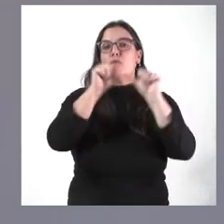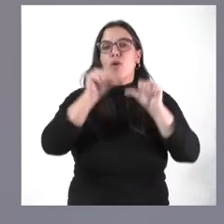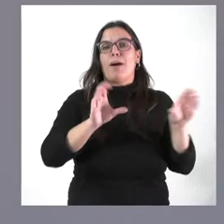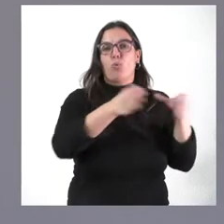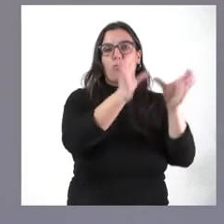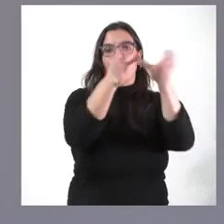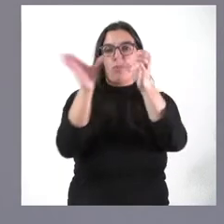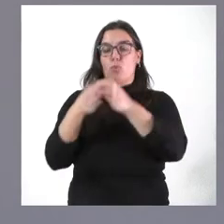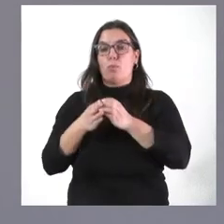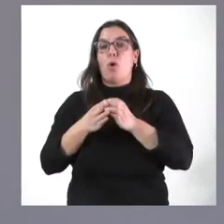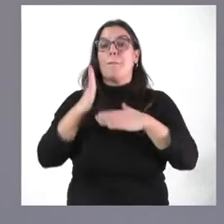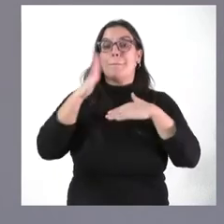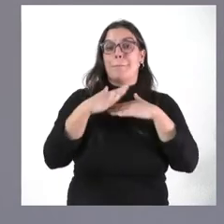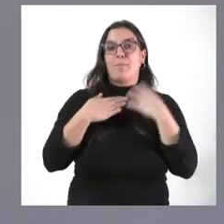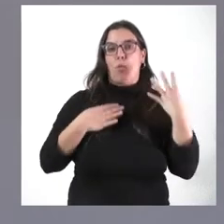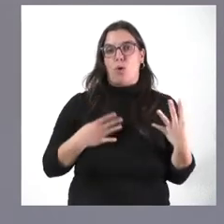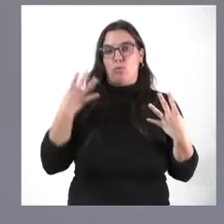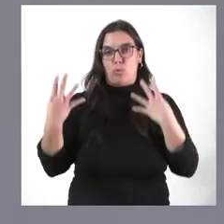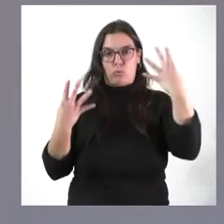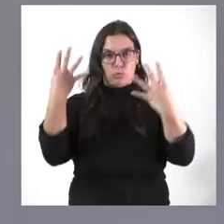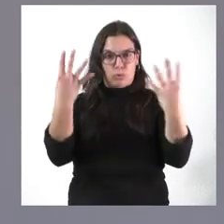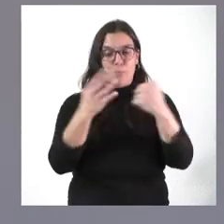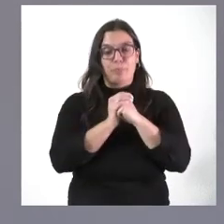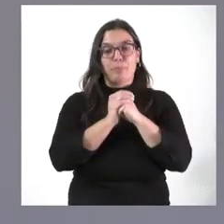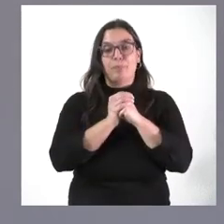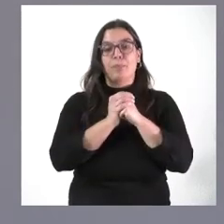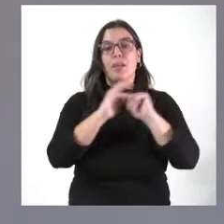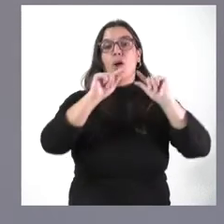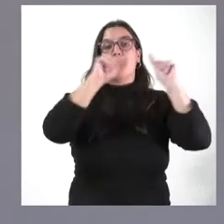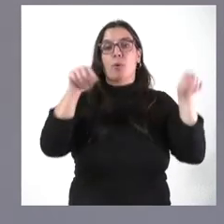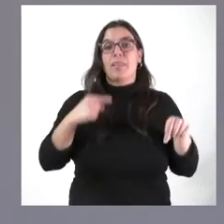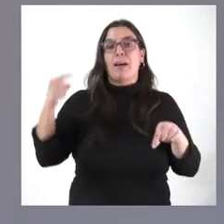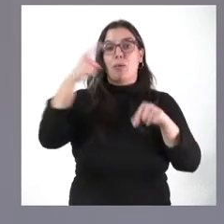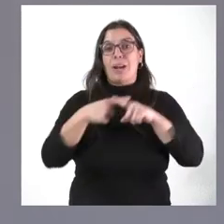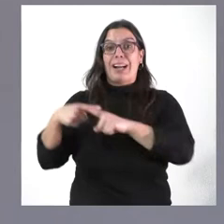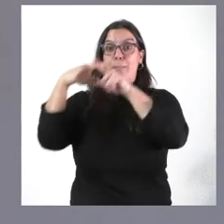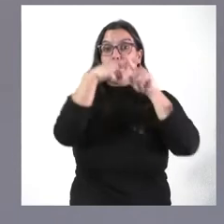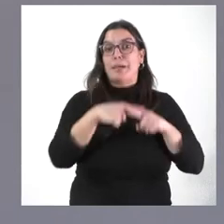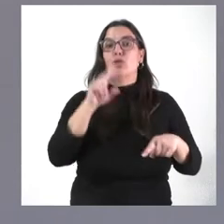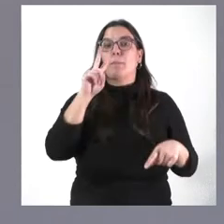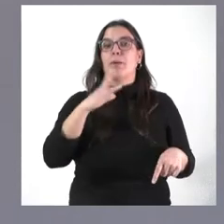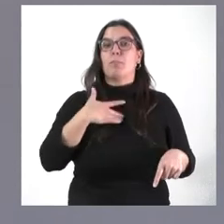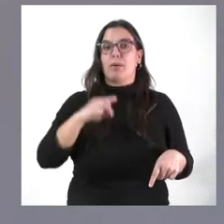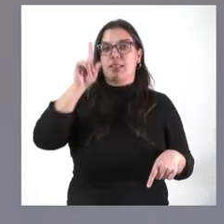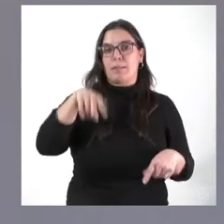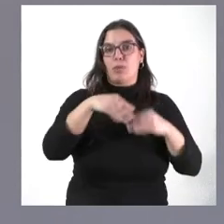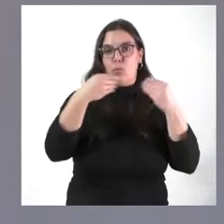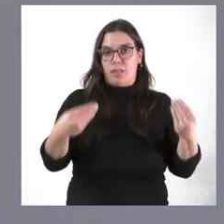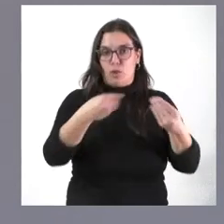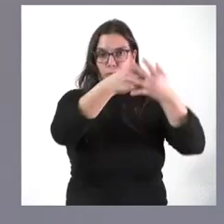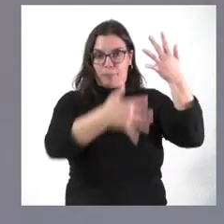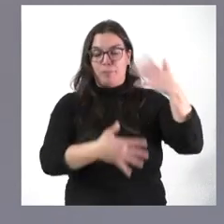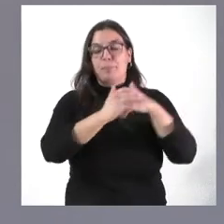de cuatro trabajadores y la distribución por cada una de las provincias es la que tienen ustedes aquí hay que recordar